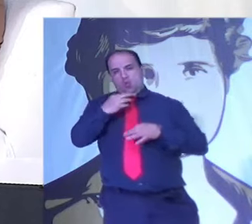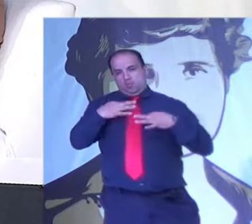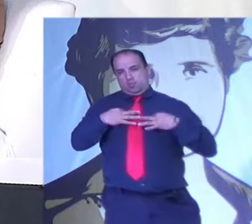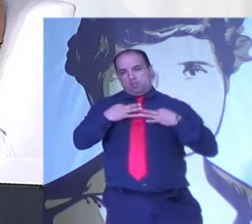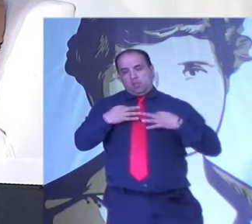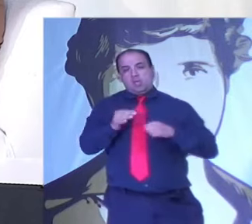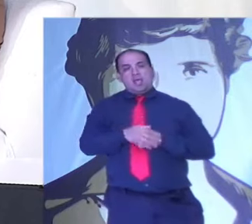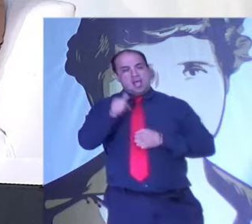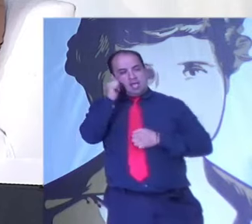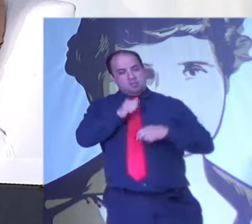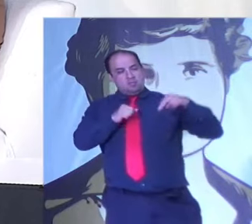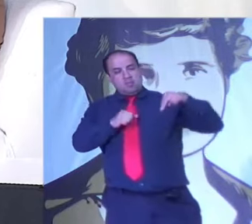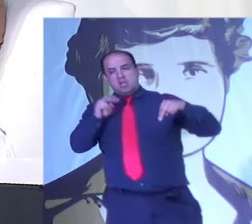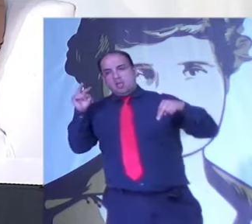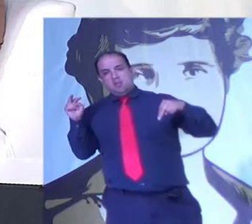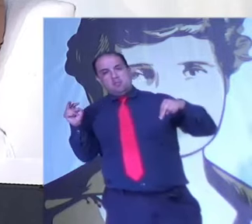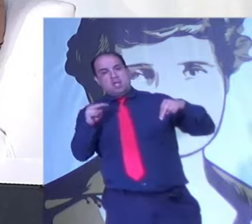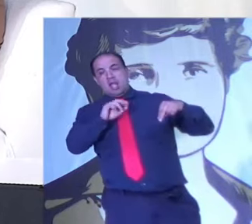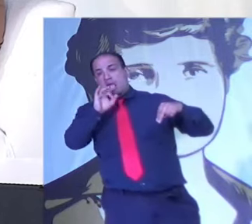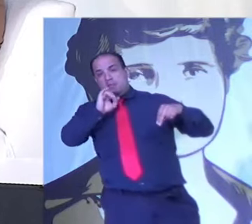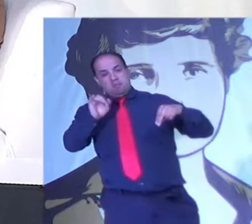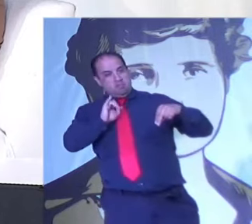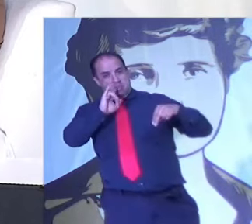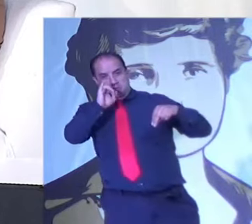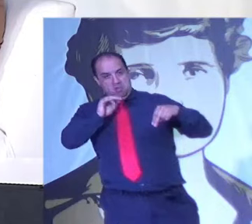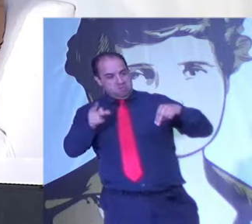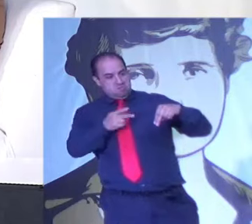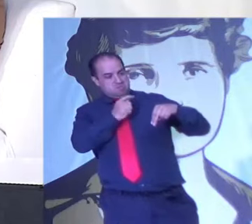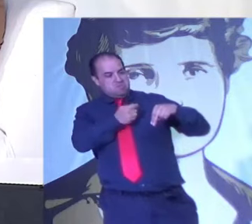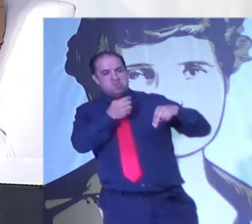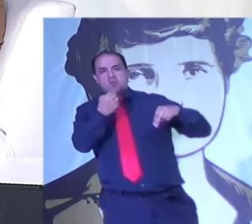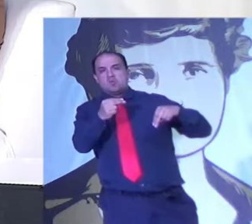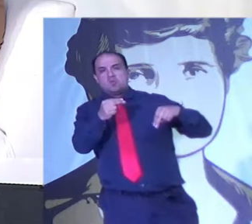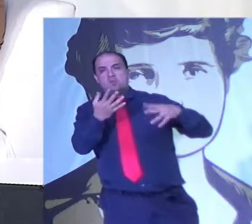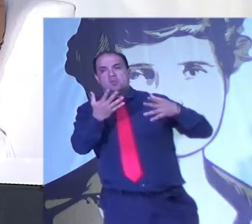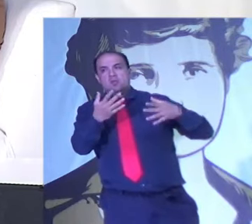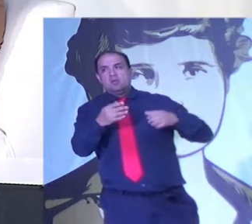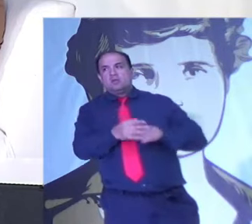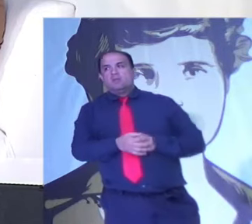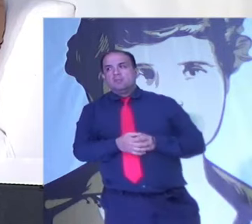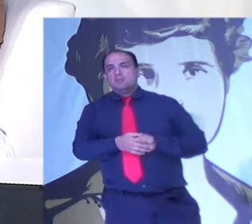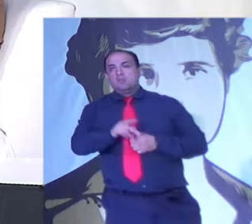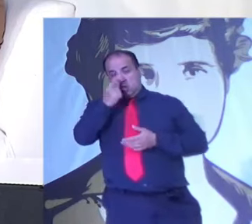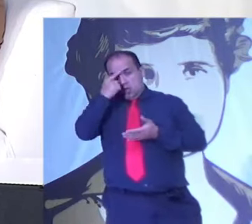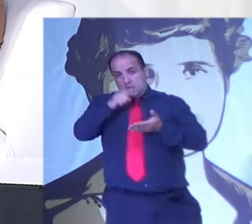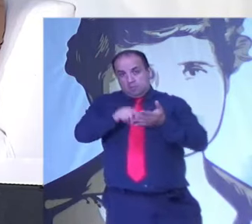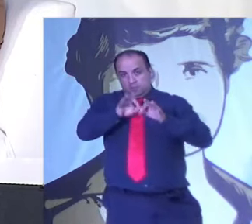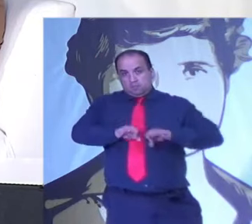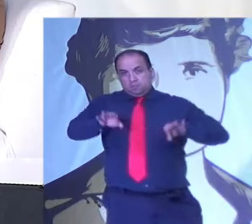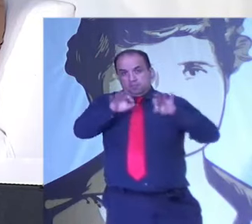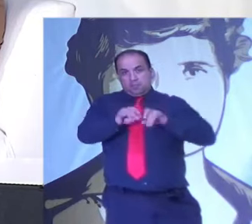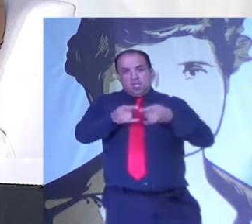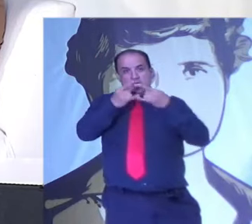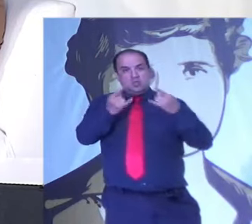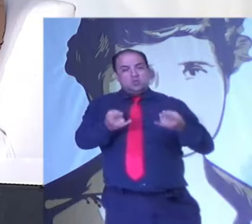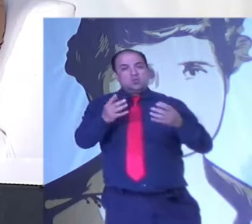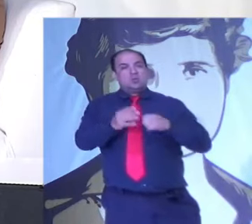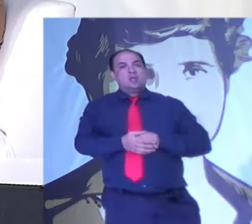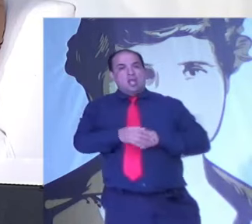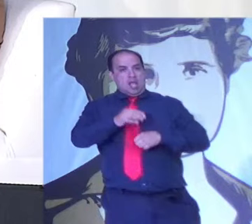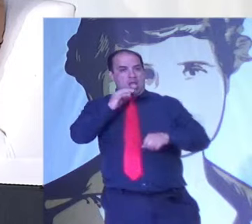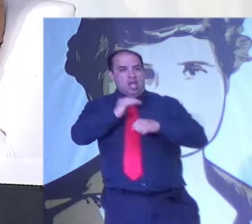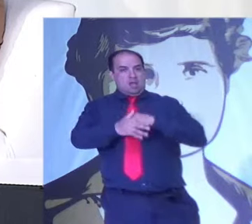la ve, y nunca ha preguntado cómo se llama, pero cree que lo más importante en el cuento, pues finalmente así acaba el cuento,